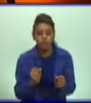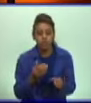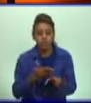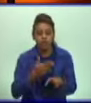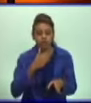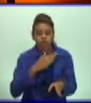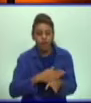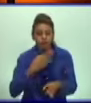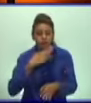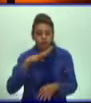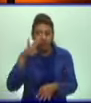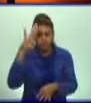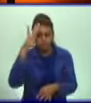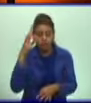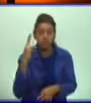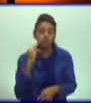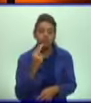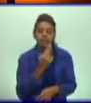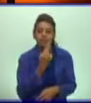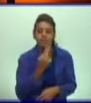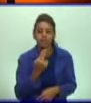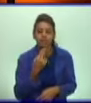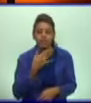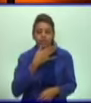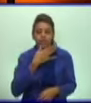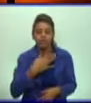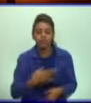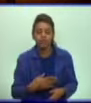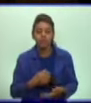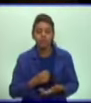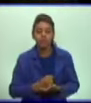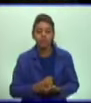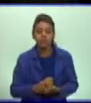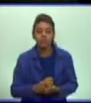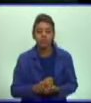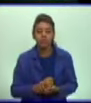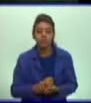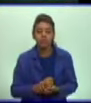la patria de Martí y de Fidel.